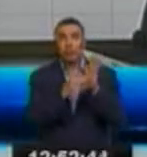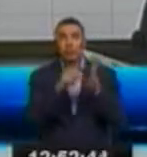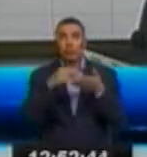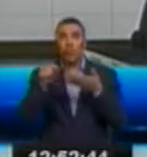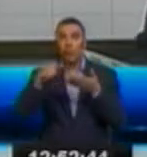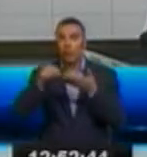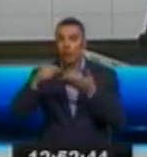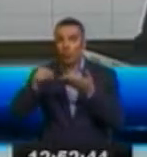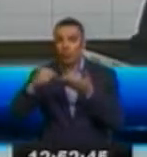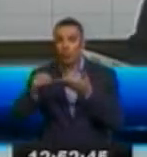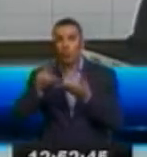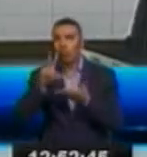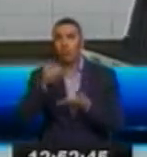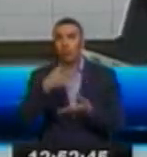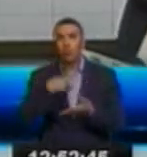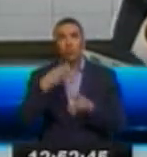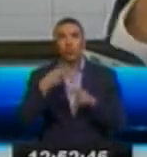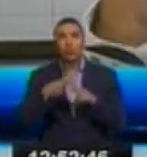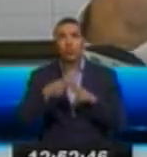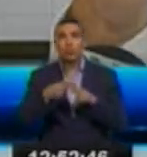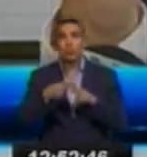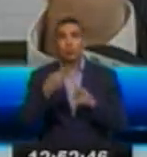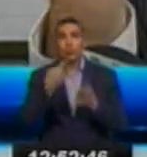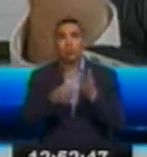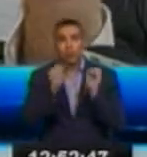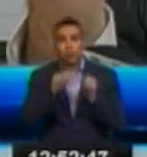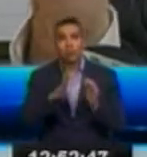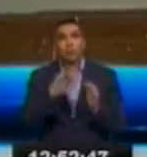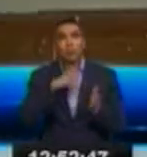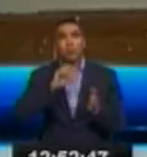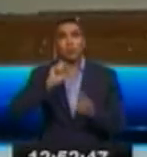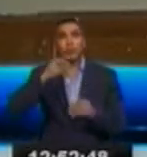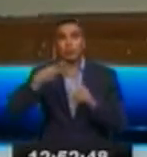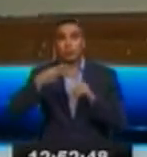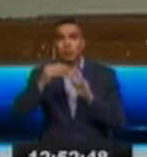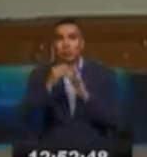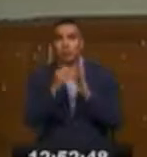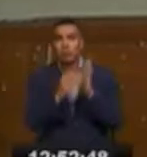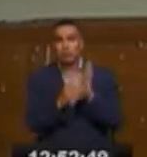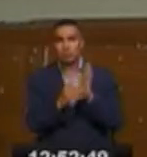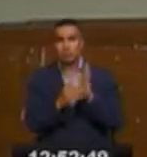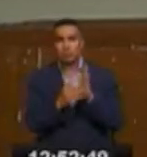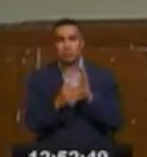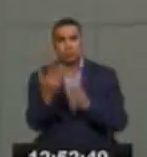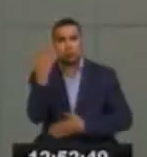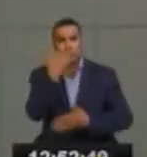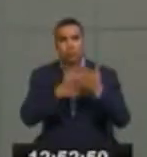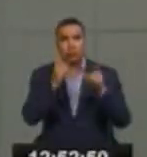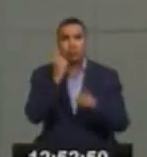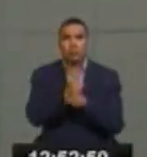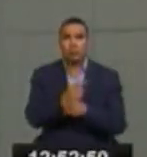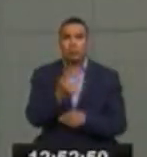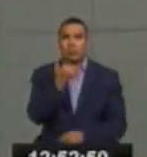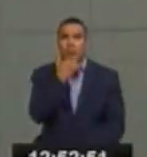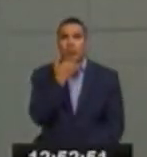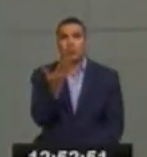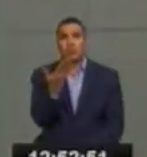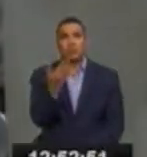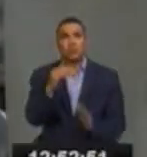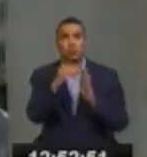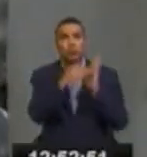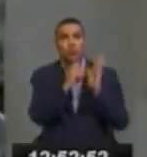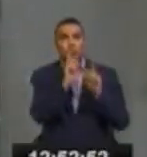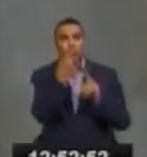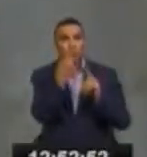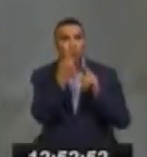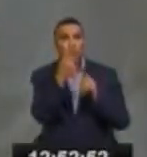calificaciones no consta nombres que sí aparecieron en el segundo listado. Y eso lo determinó una irregularidad.